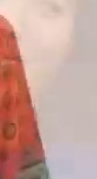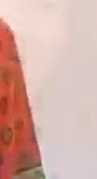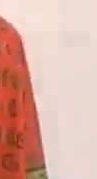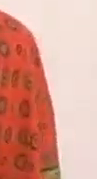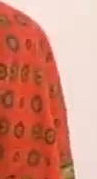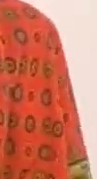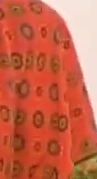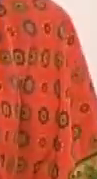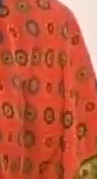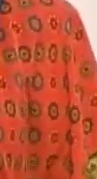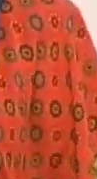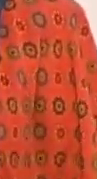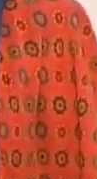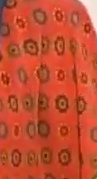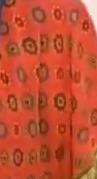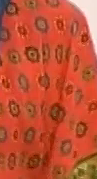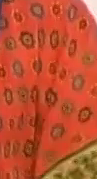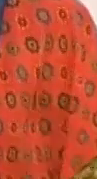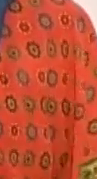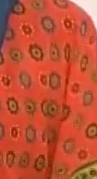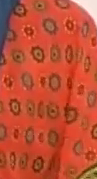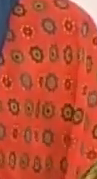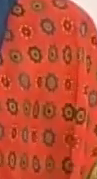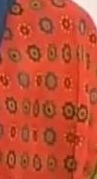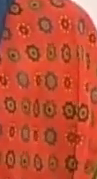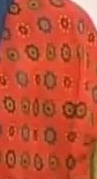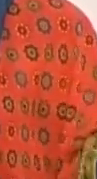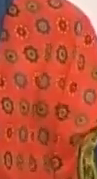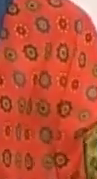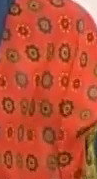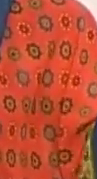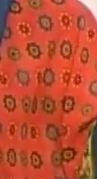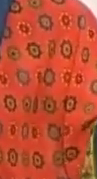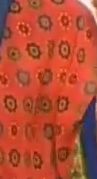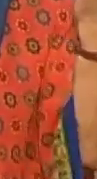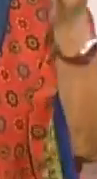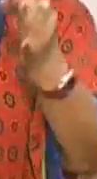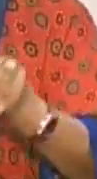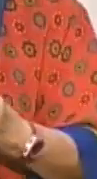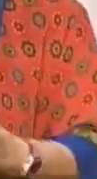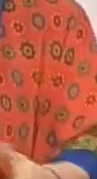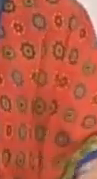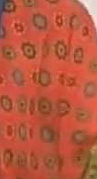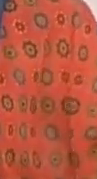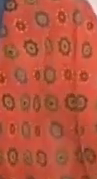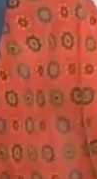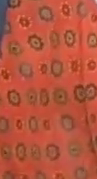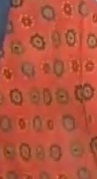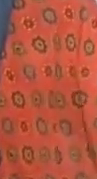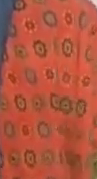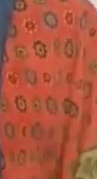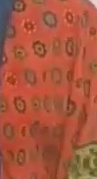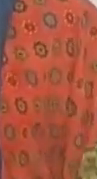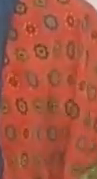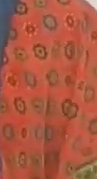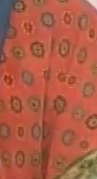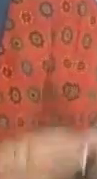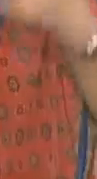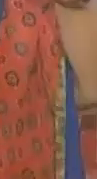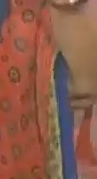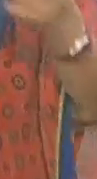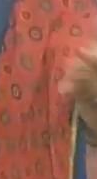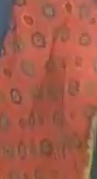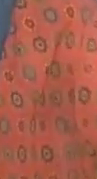Venezuela, con su plumaje tricolor, va cruzando los pantanos de la infamia y